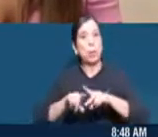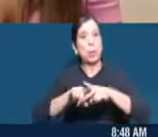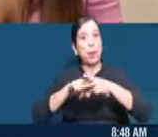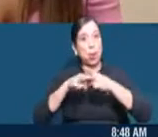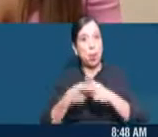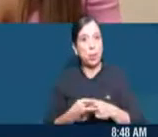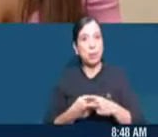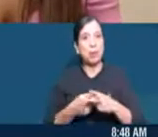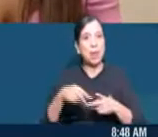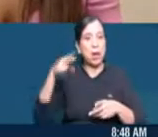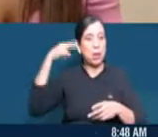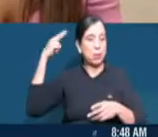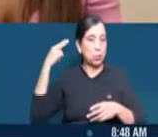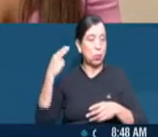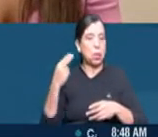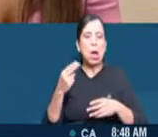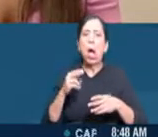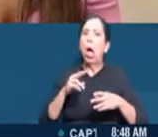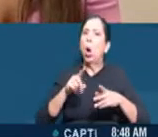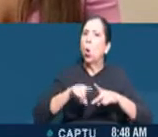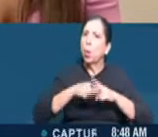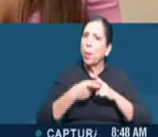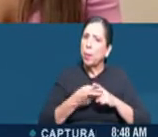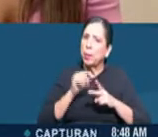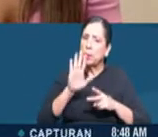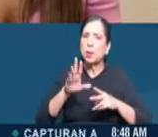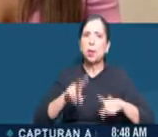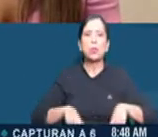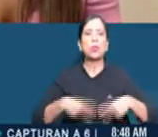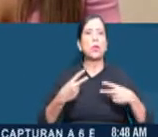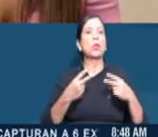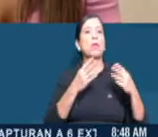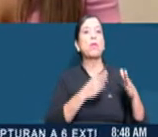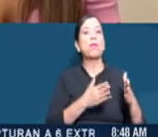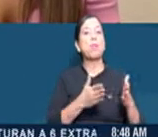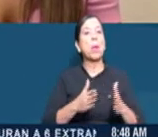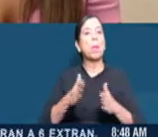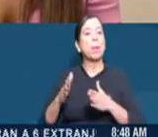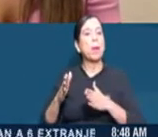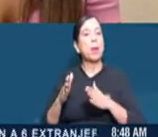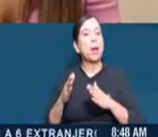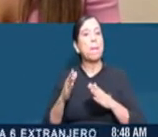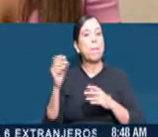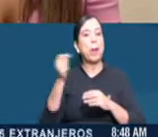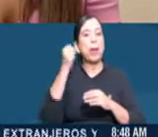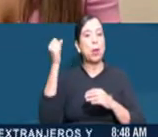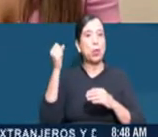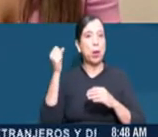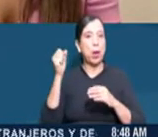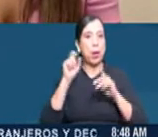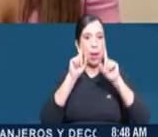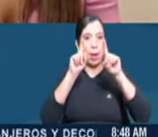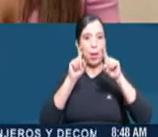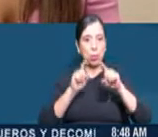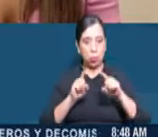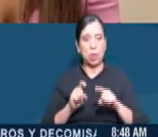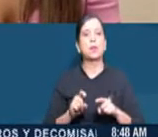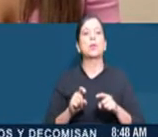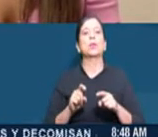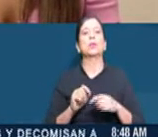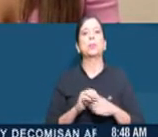vida de una manera preparado para llegar después a la educación básica y primaria.